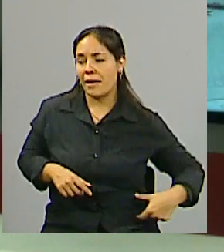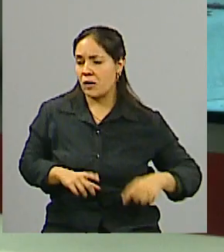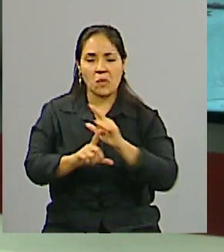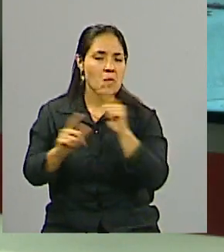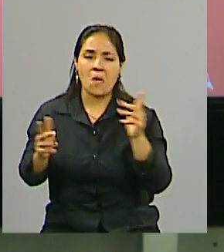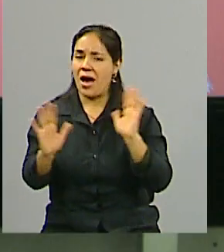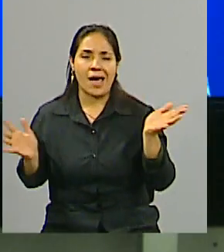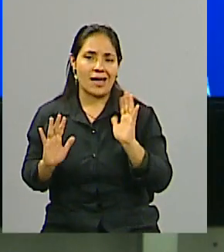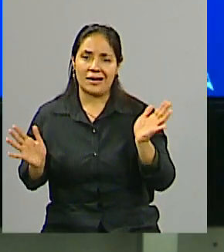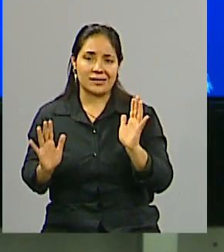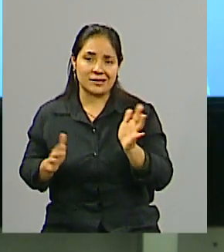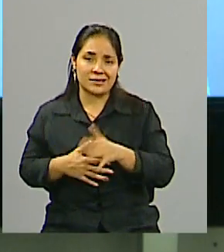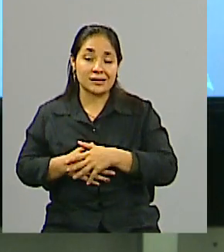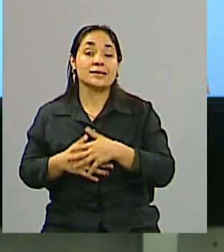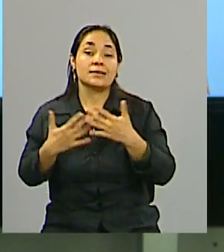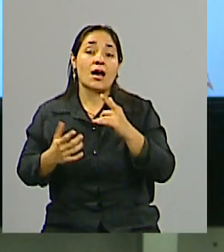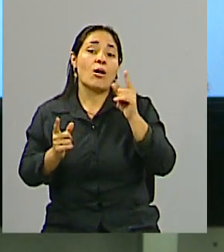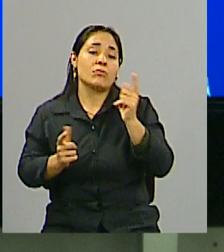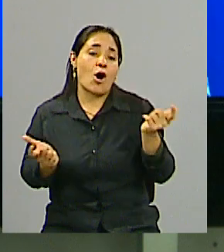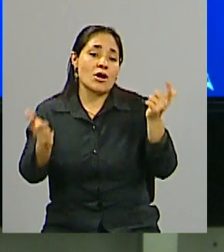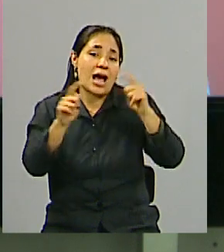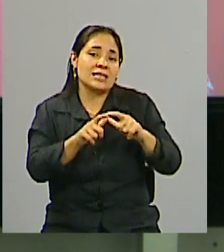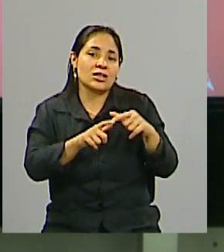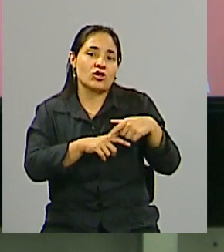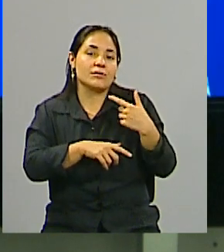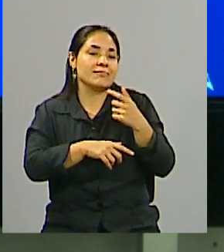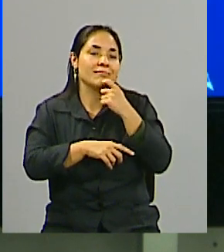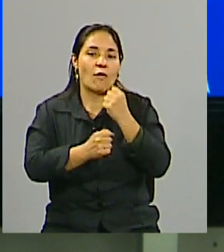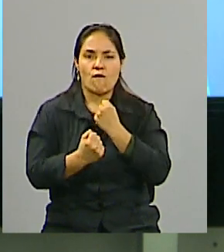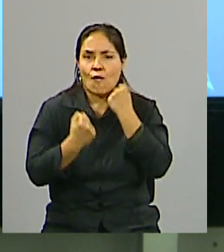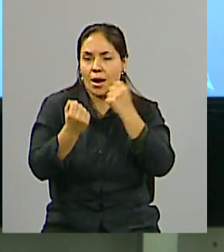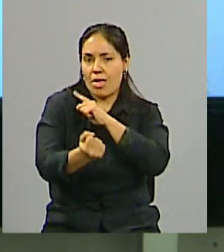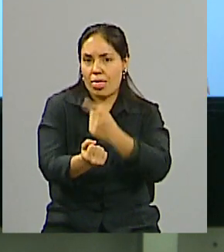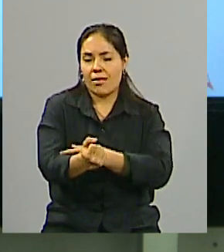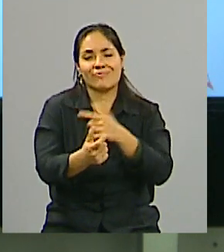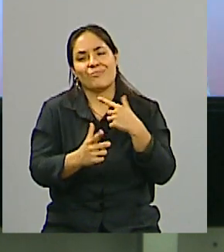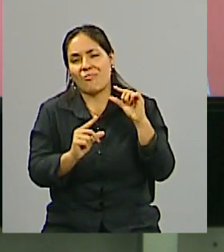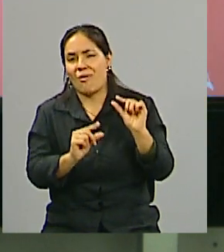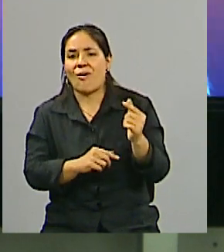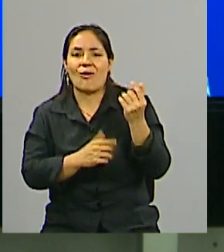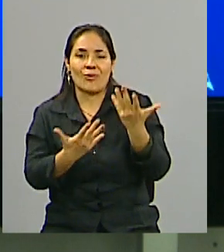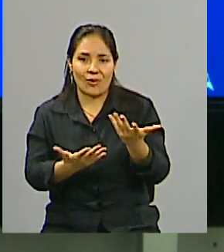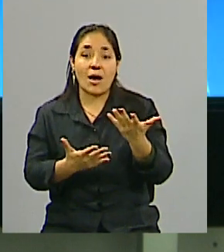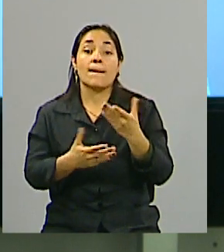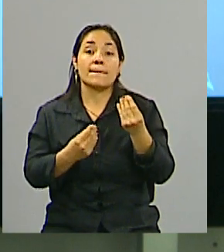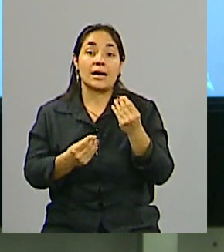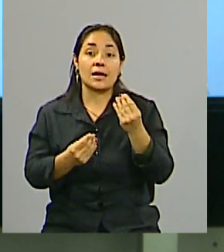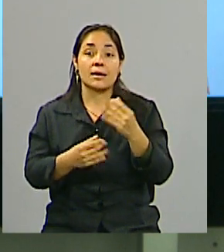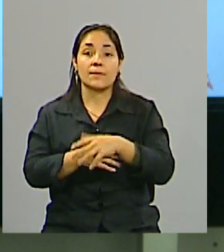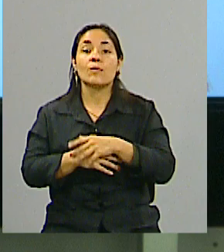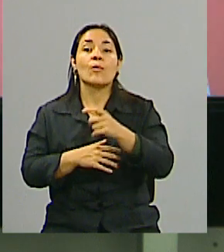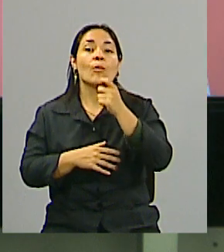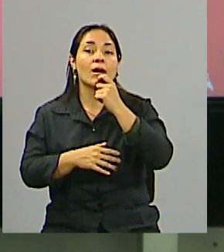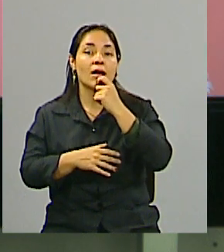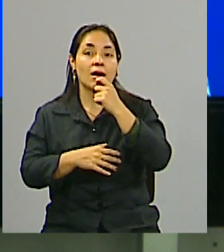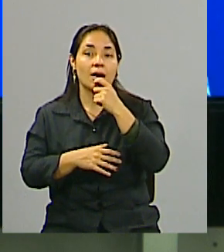nadie. Salvo por organizaciones que tienen muy poco peso, digamos, para sostenerse frente a los embates, por ejemplo, de